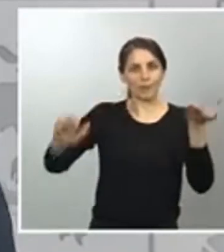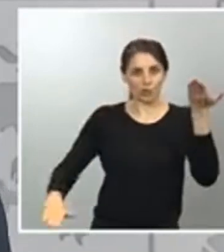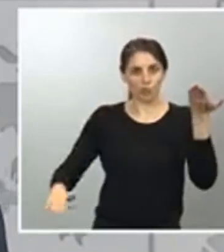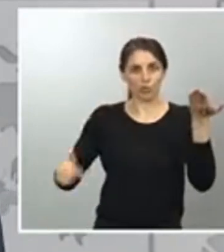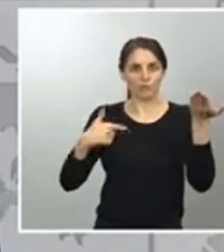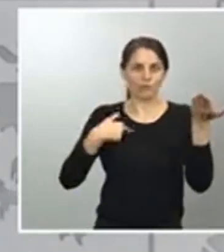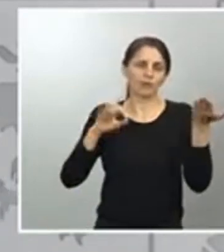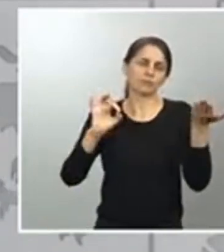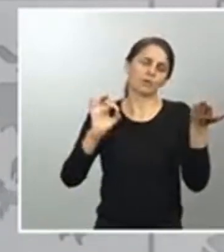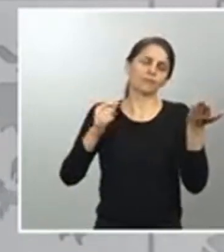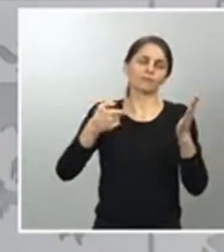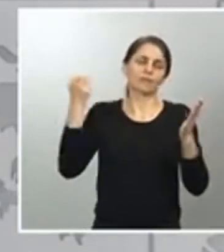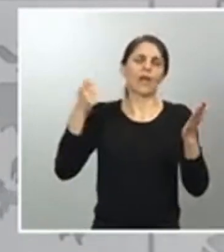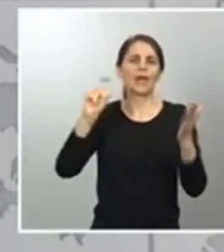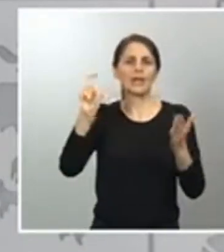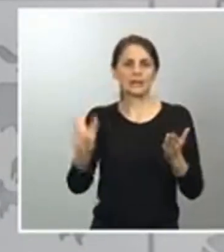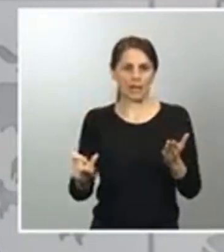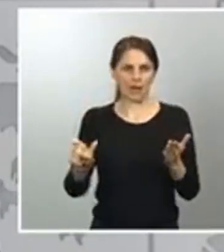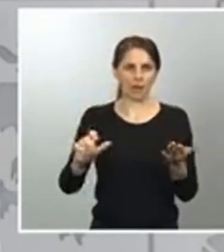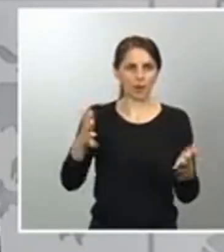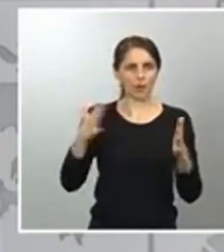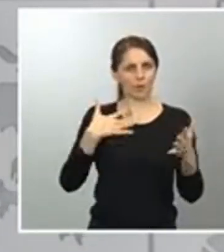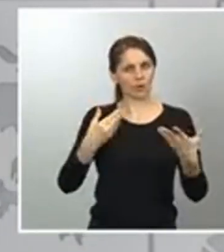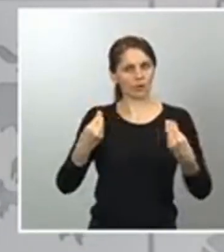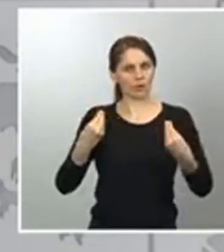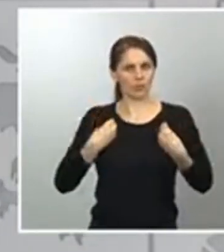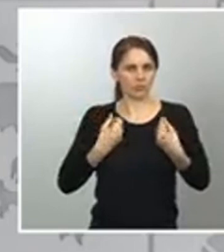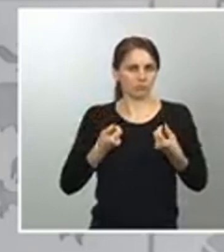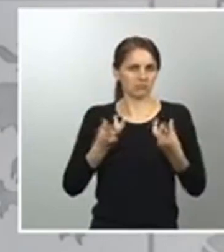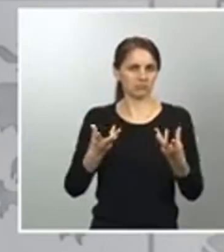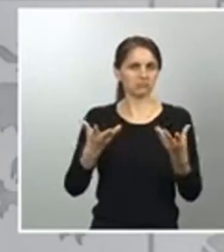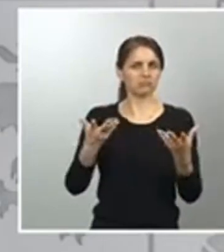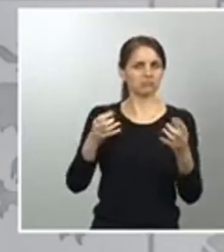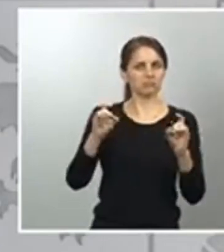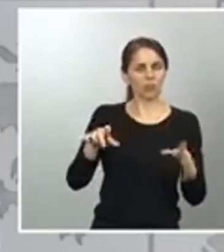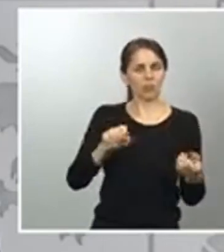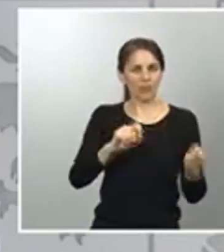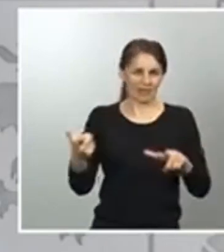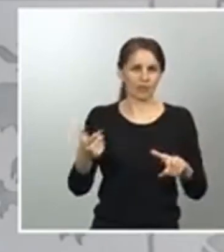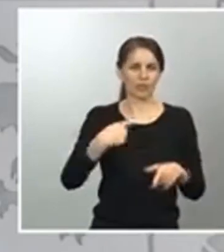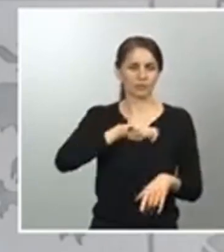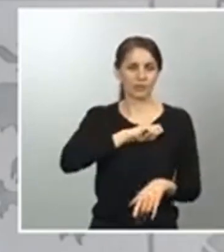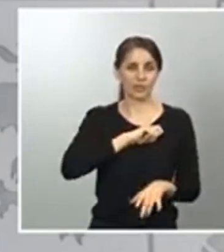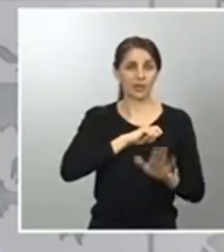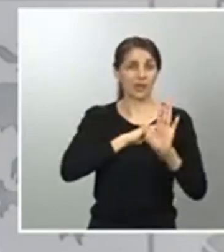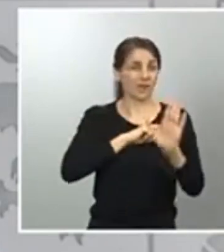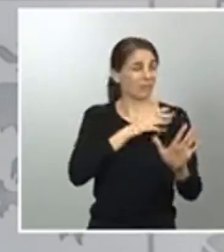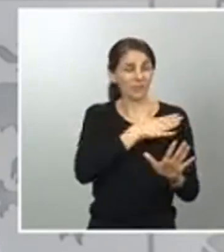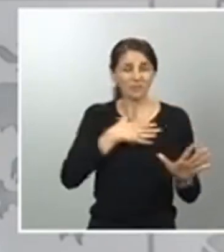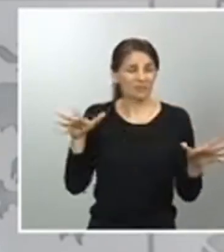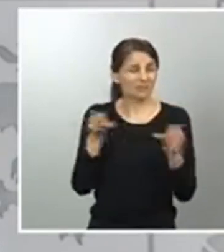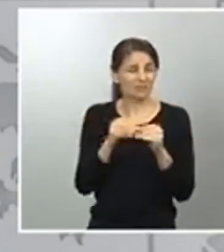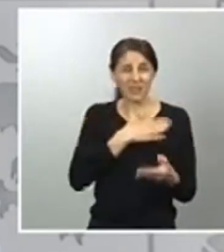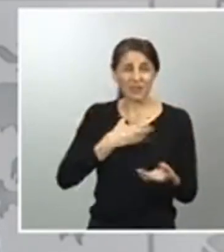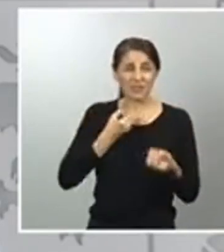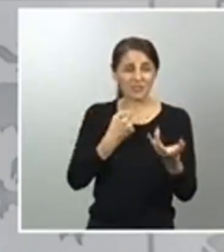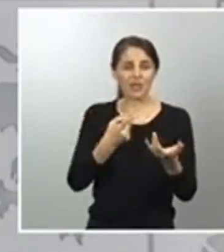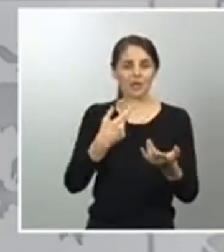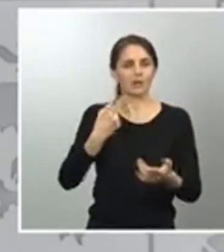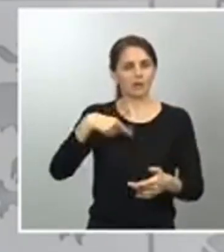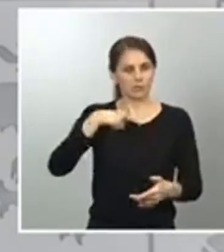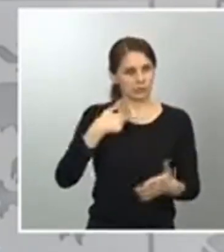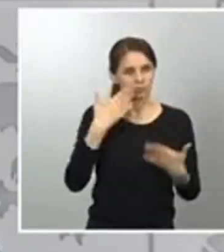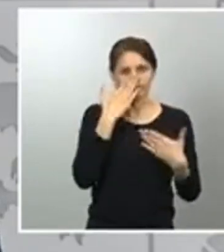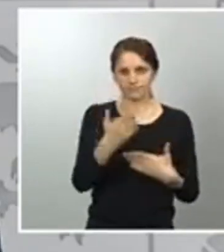es lo que quiero decirle? Pues que España ha hecho un esfuerzo notable en la realización de test de 1,3 millones de